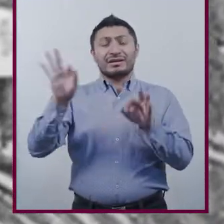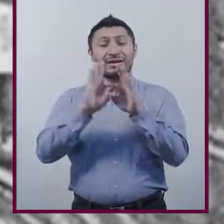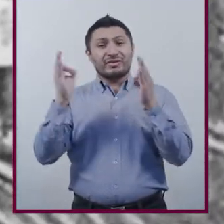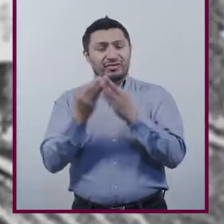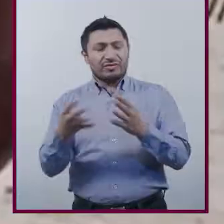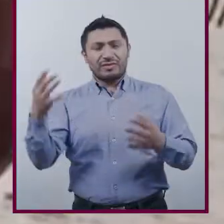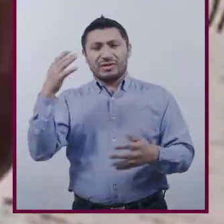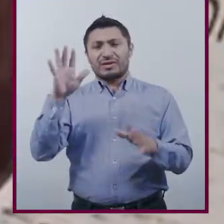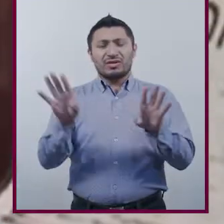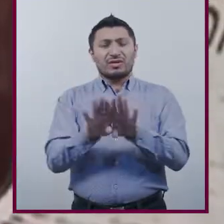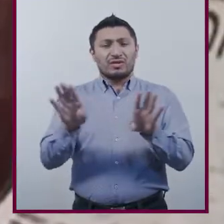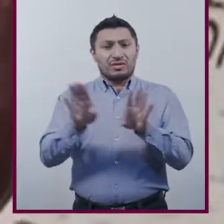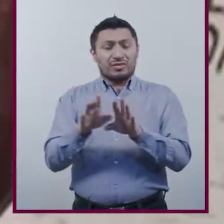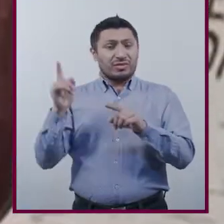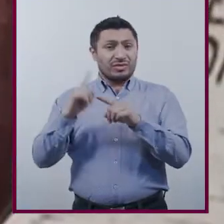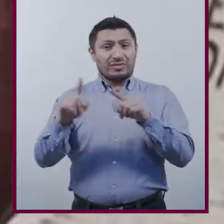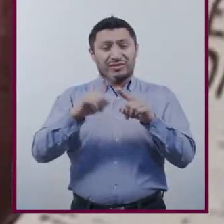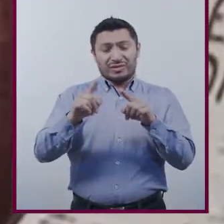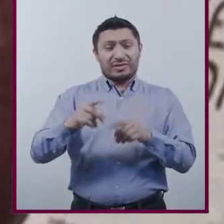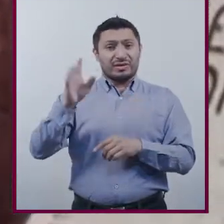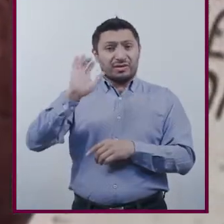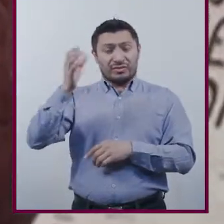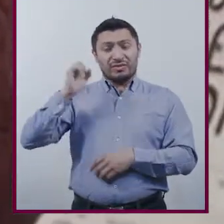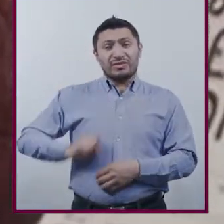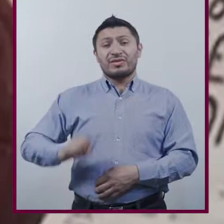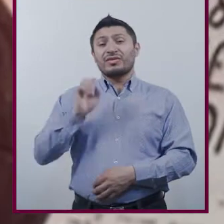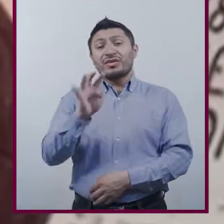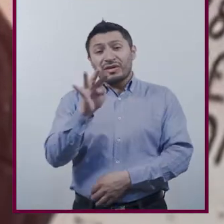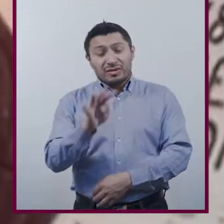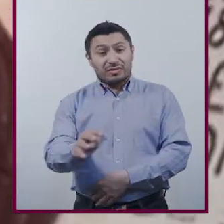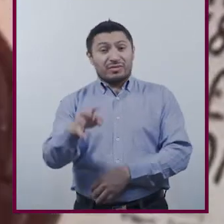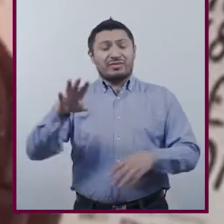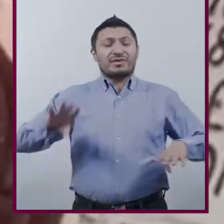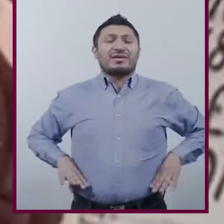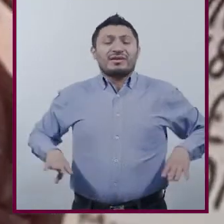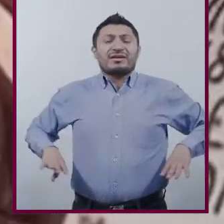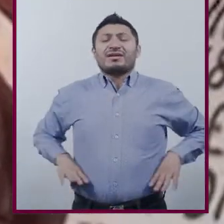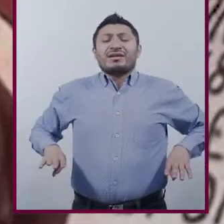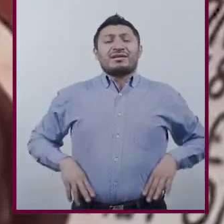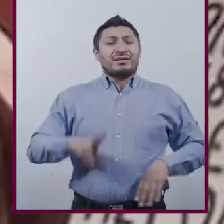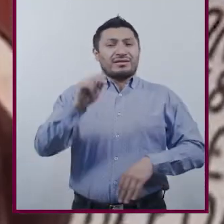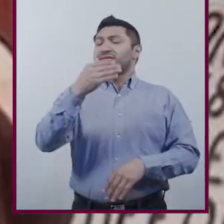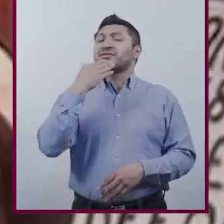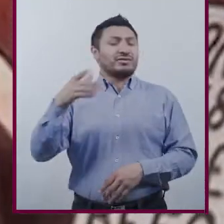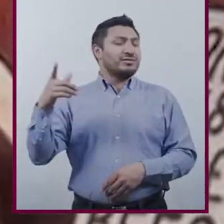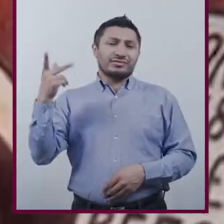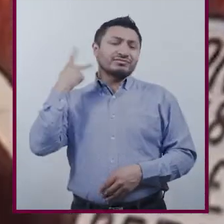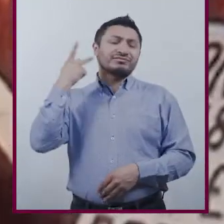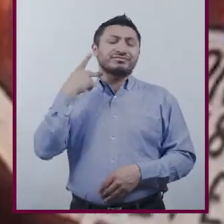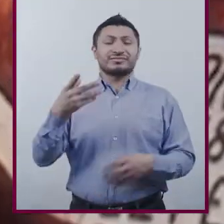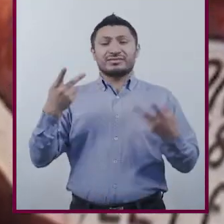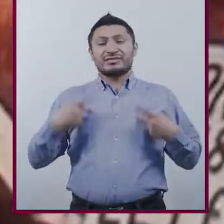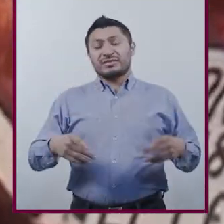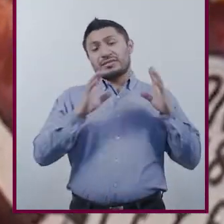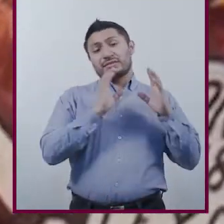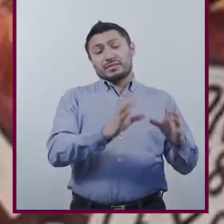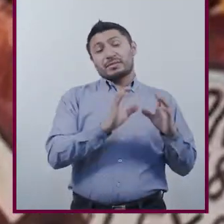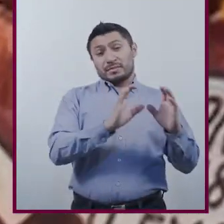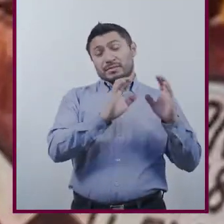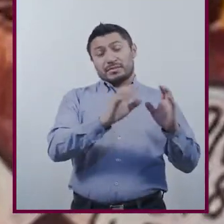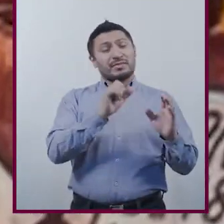convulso y complejo siglo XIX, caracterizado por la inestabilidad política entre conservadores y